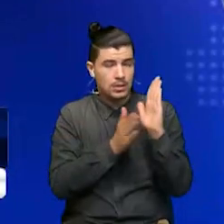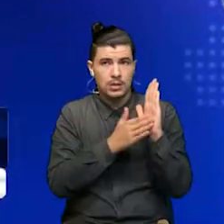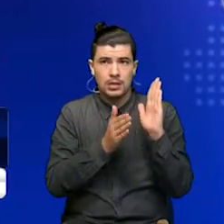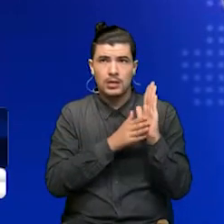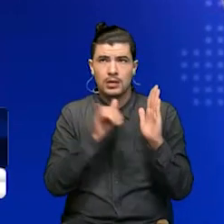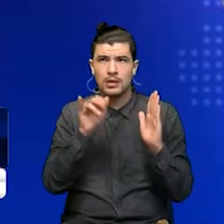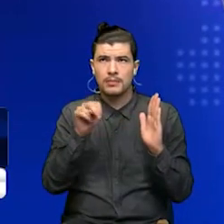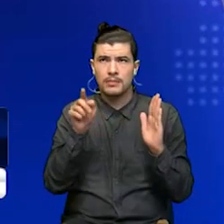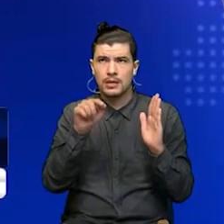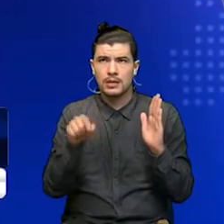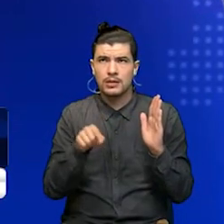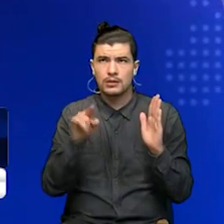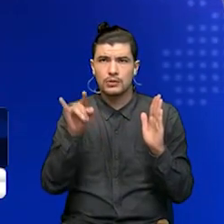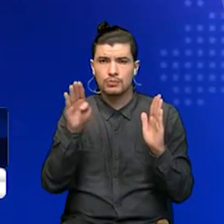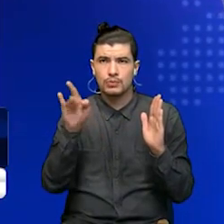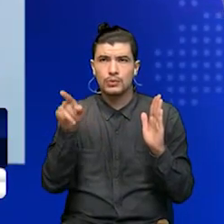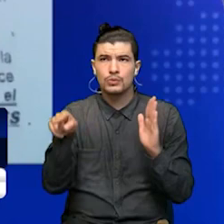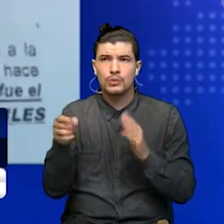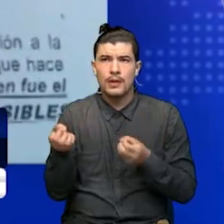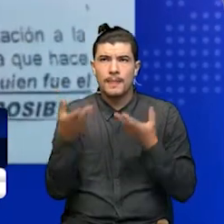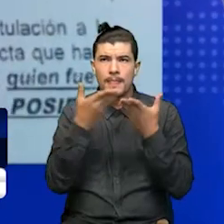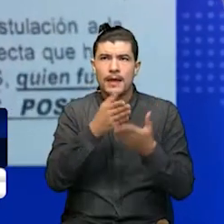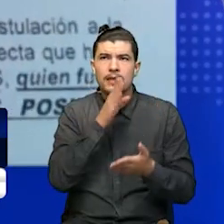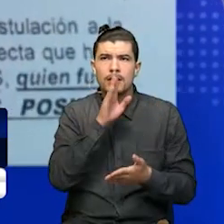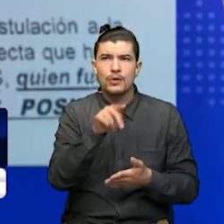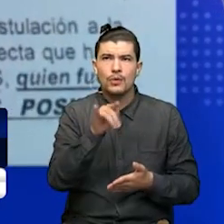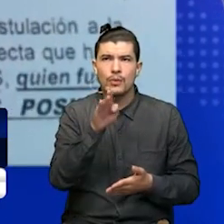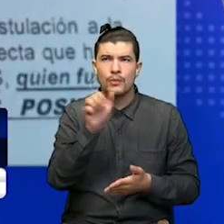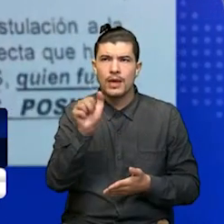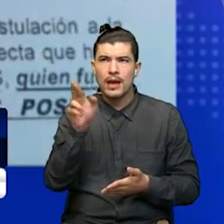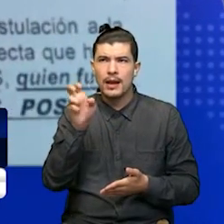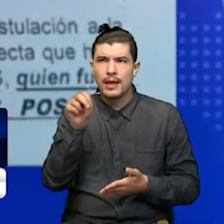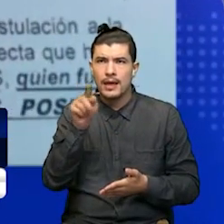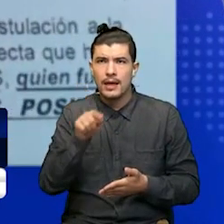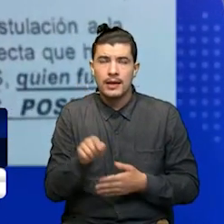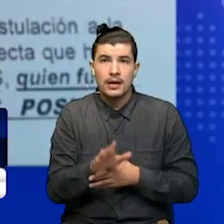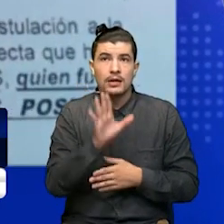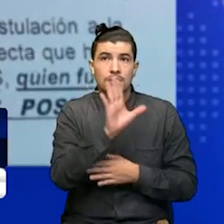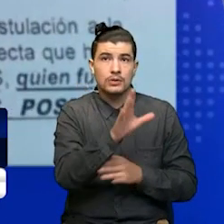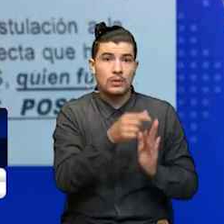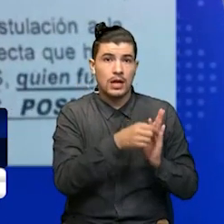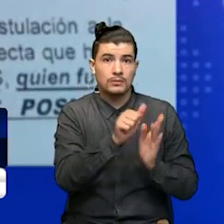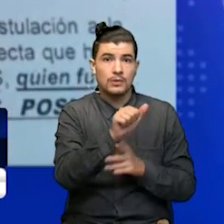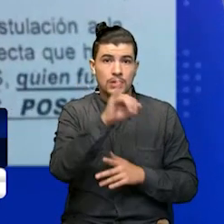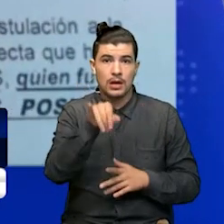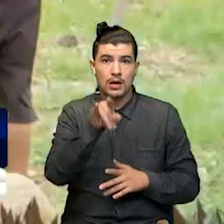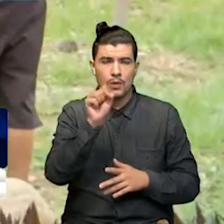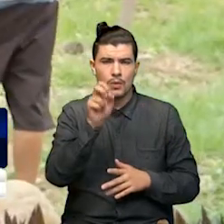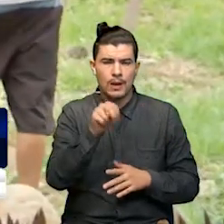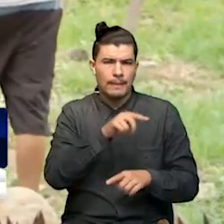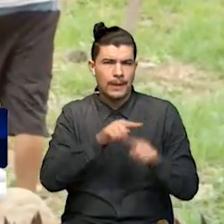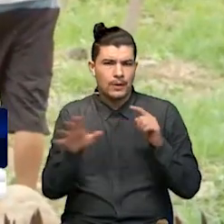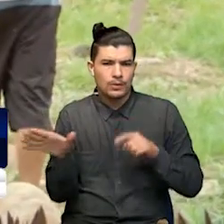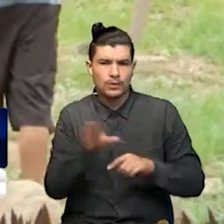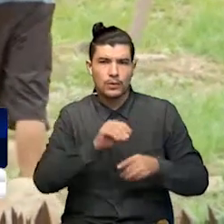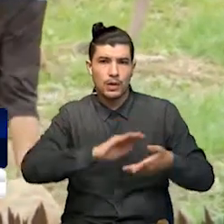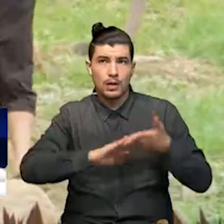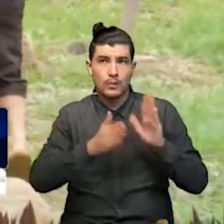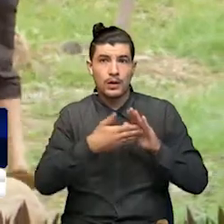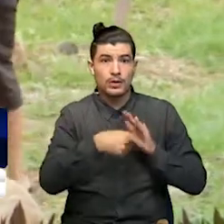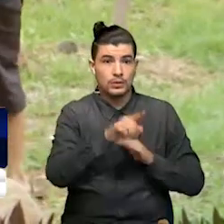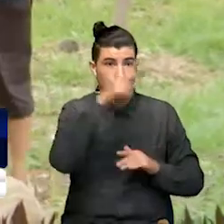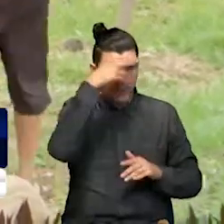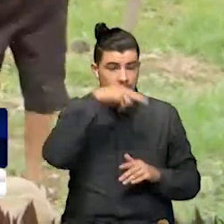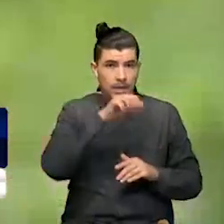da a conocer que la vivienda fue otorgada a Nubia Arenas, quien sería la pareja de Juan. Sin embargo, la comunidad manifiesta que ella y su